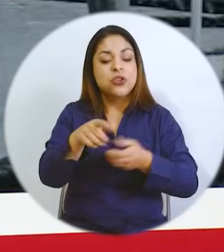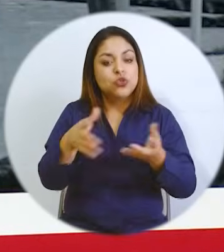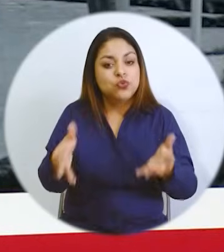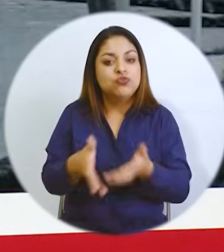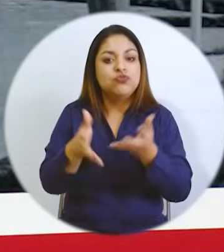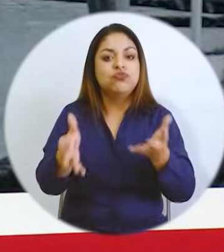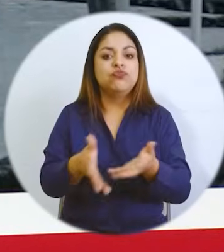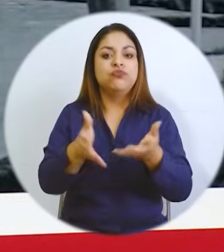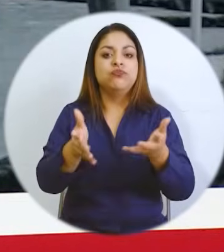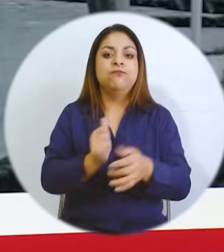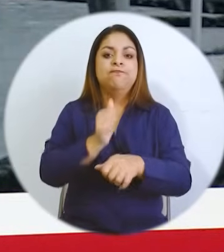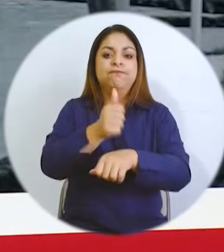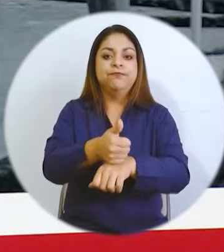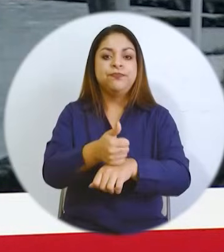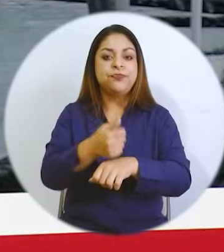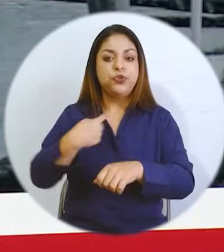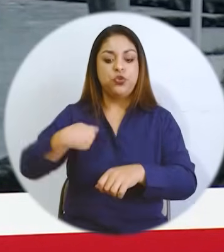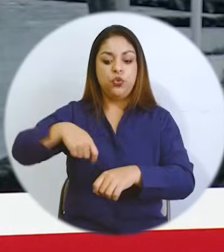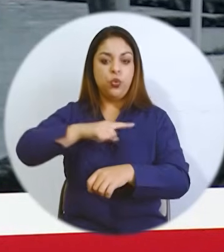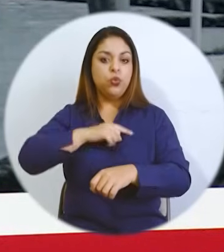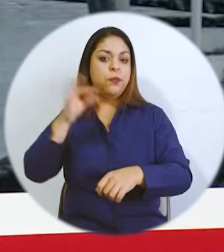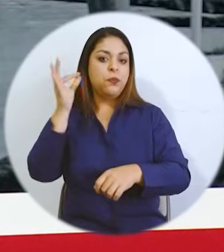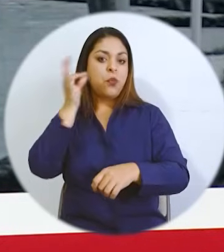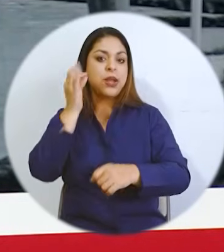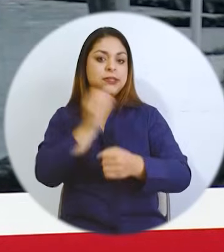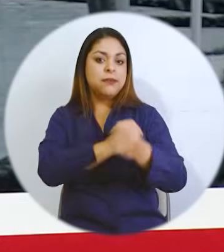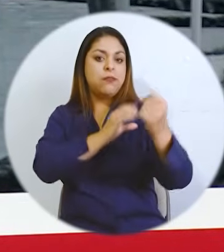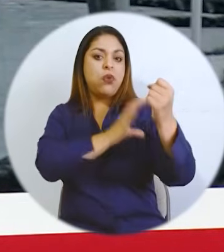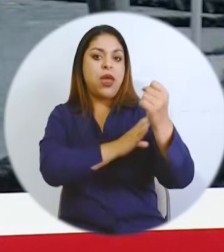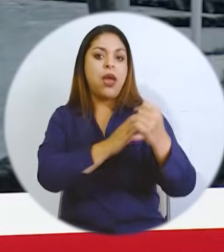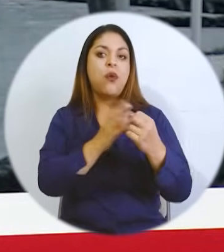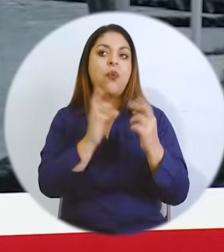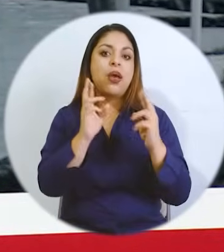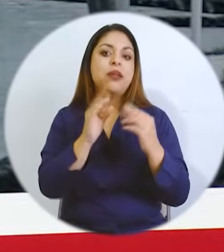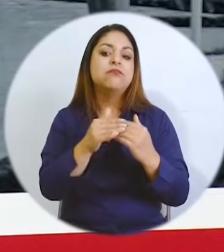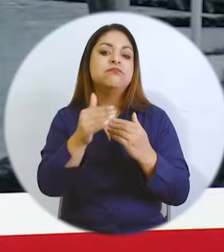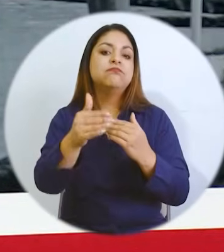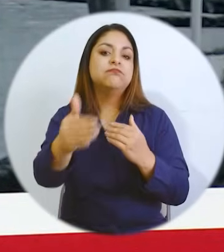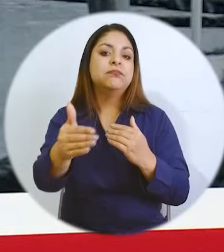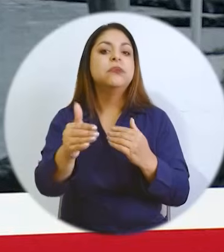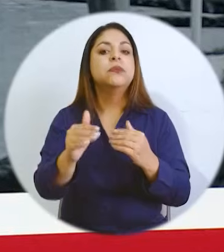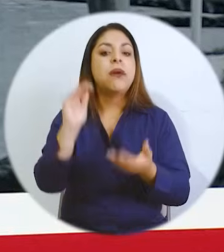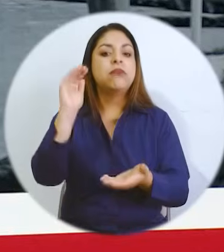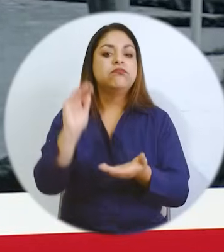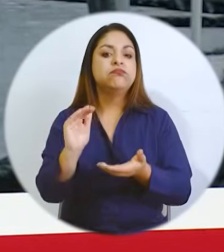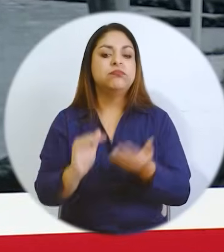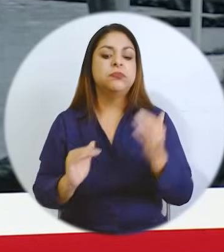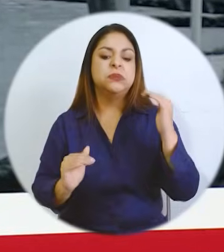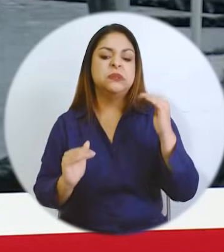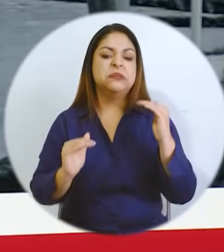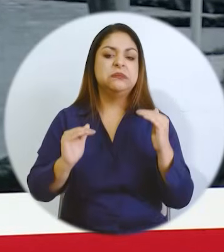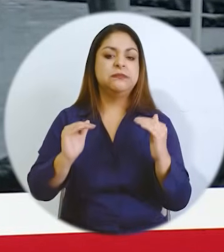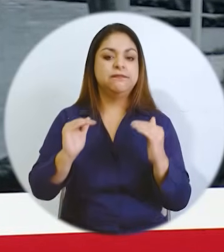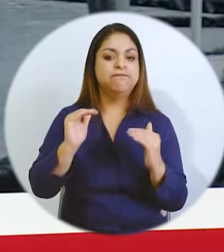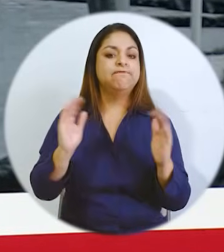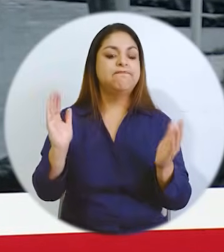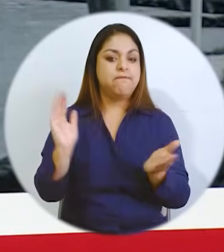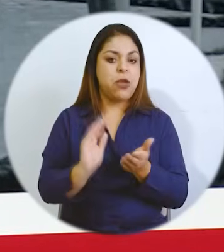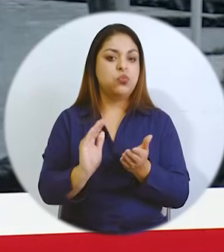inicio que desde la gestión comunitaria y desde mujeres empoderadas eventualmente va a ir reduciendo esta